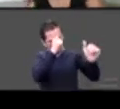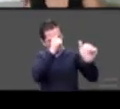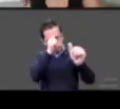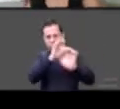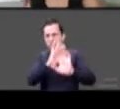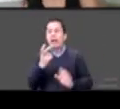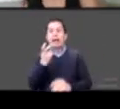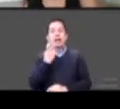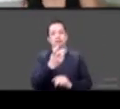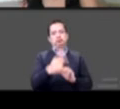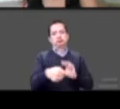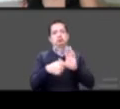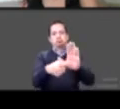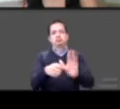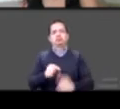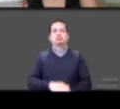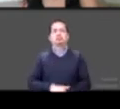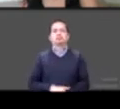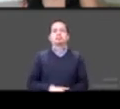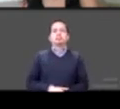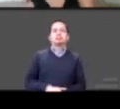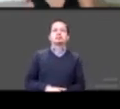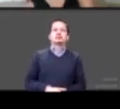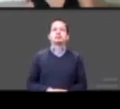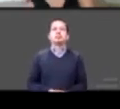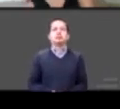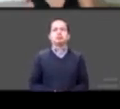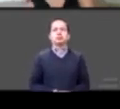de. Y bueno, volviendo a estas